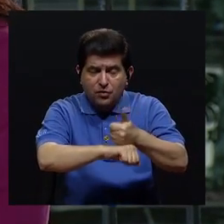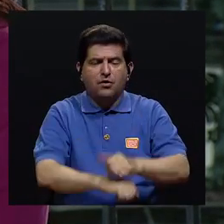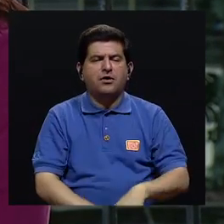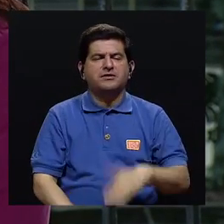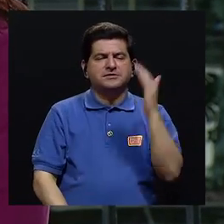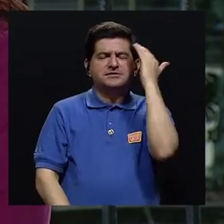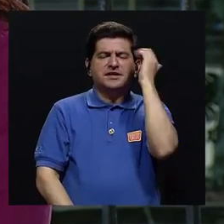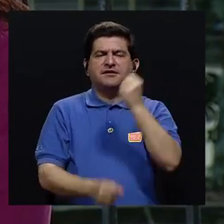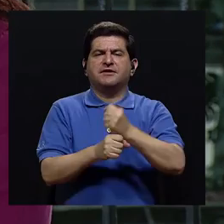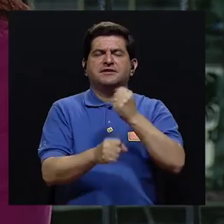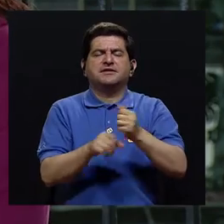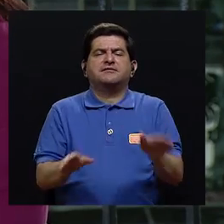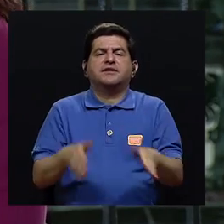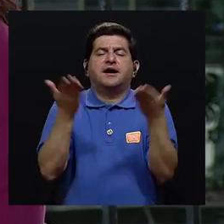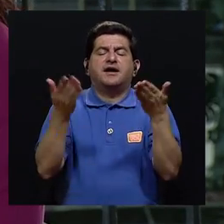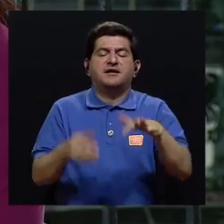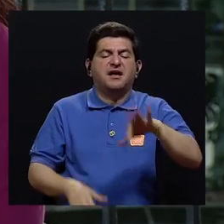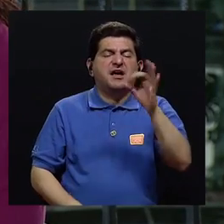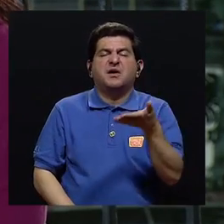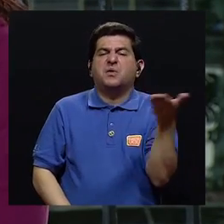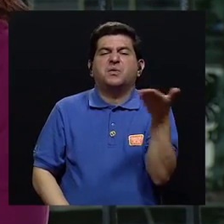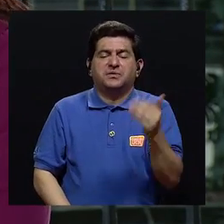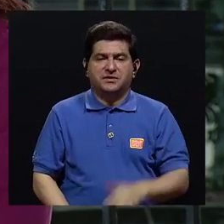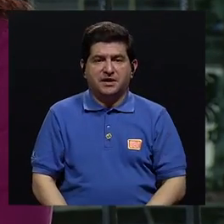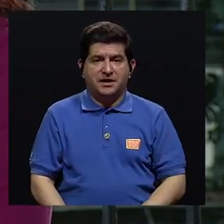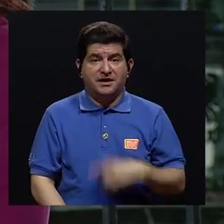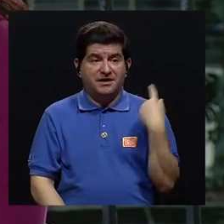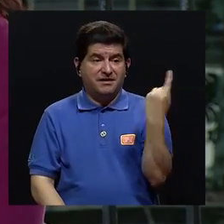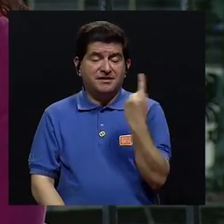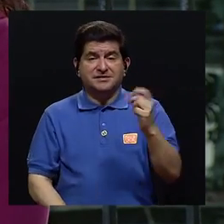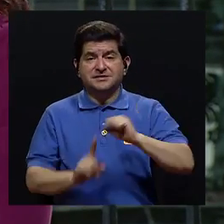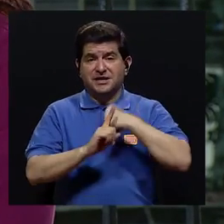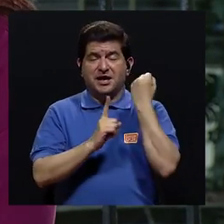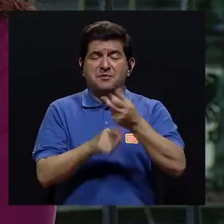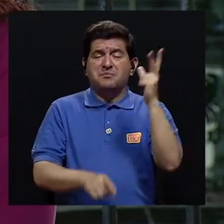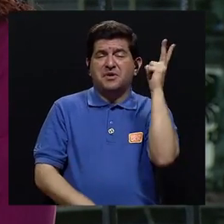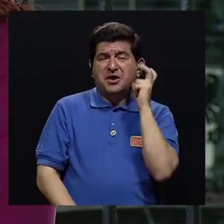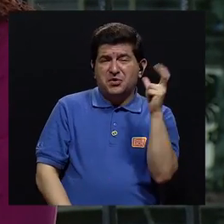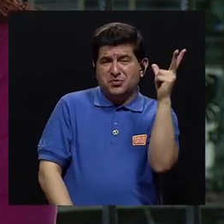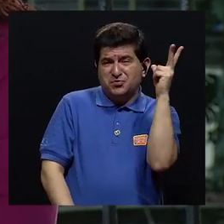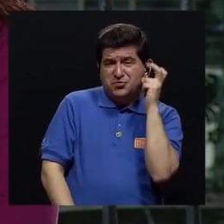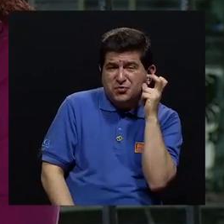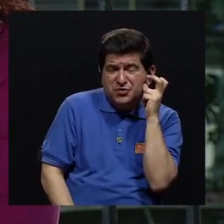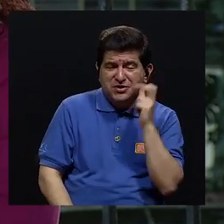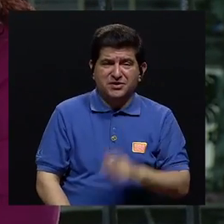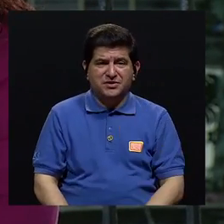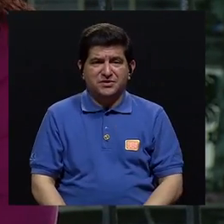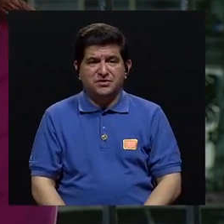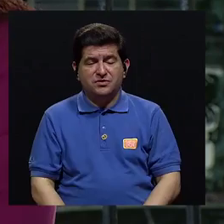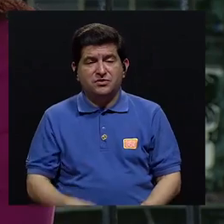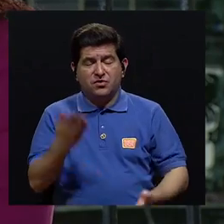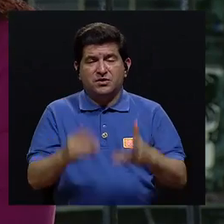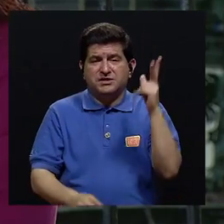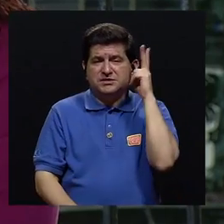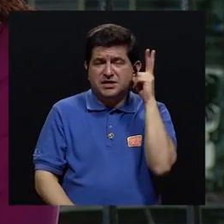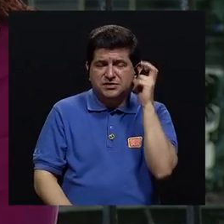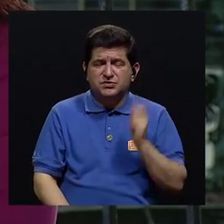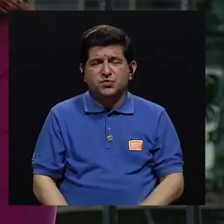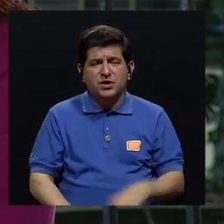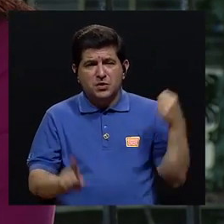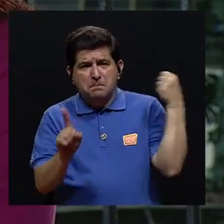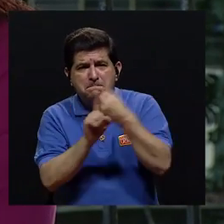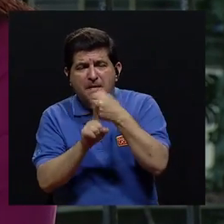establecemos hacia dónde trabajar. Entonces, ¿qué podríamos encontrarnos? Siempre vamos a tener condiciones de ruido, ruido de impacto,